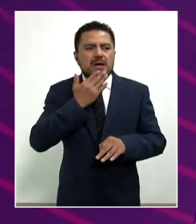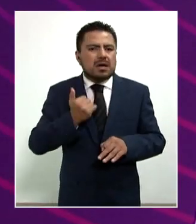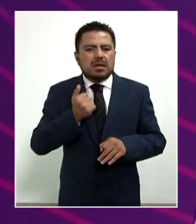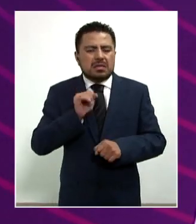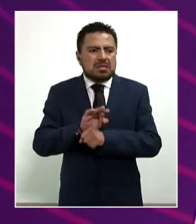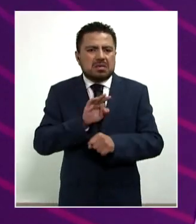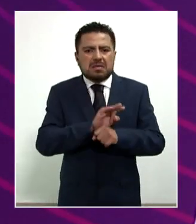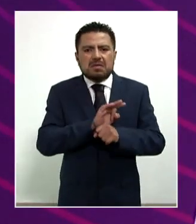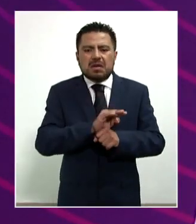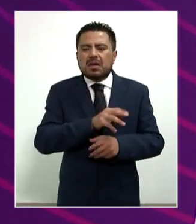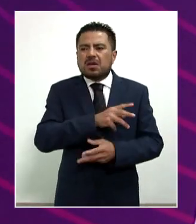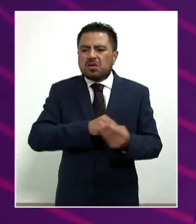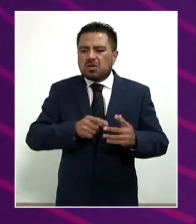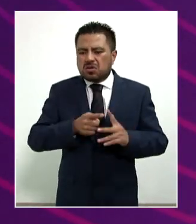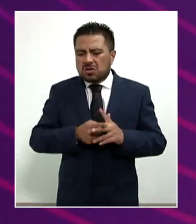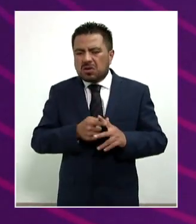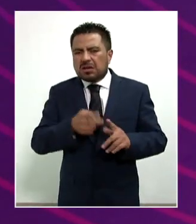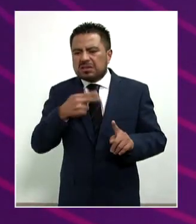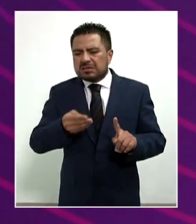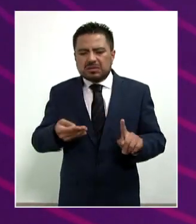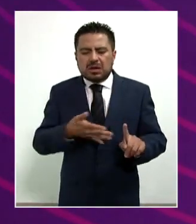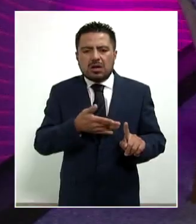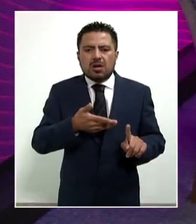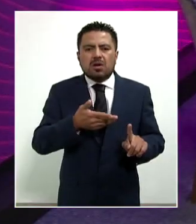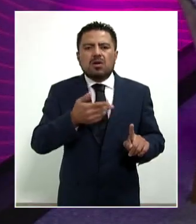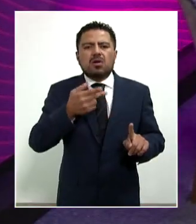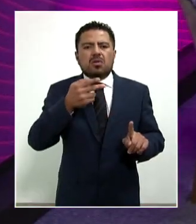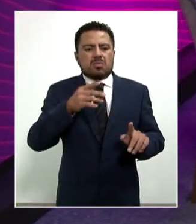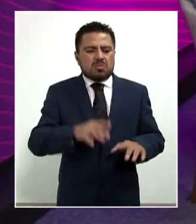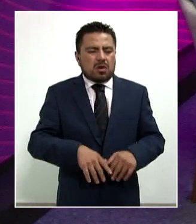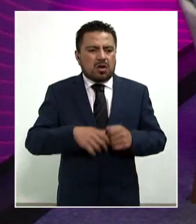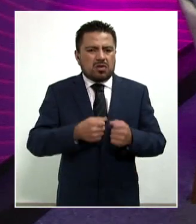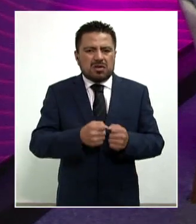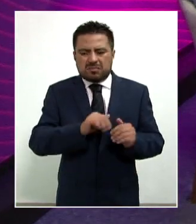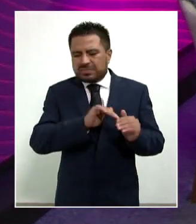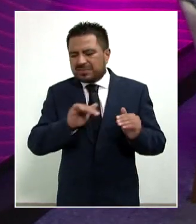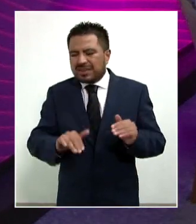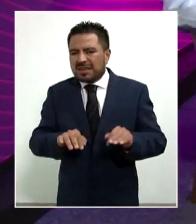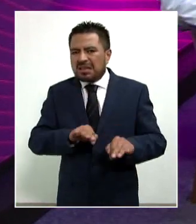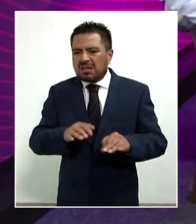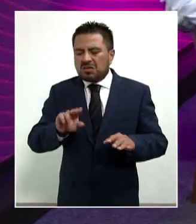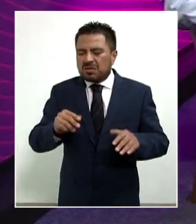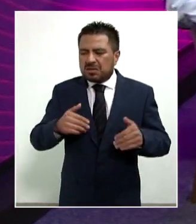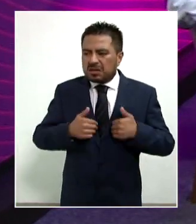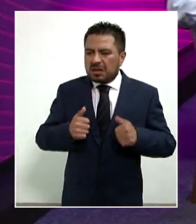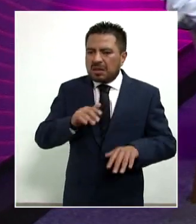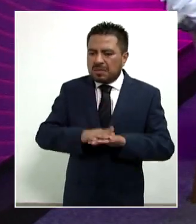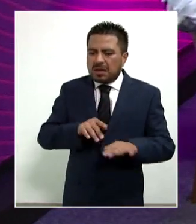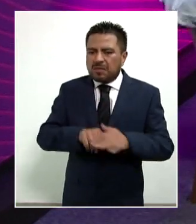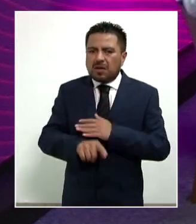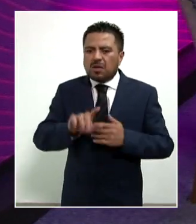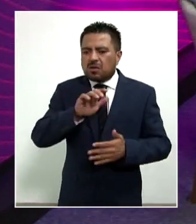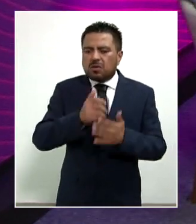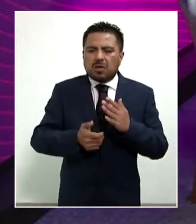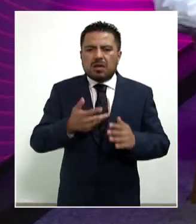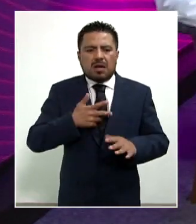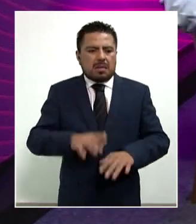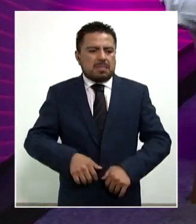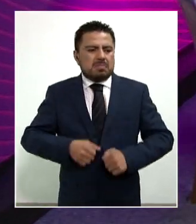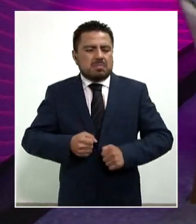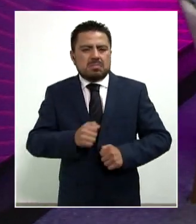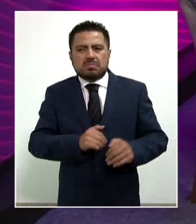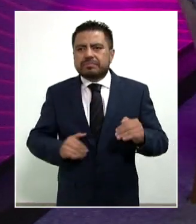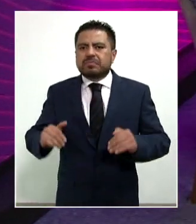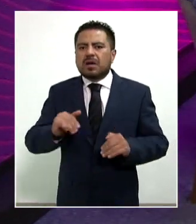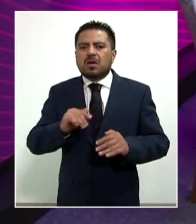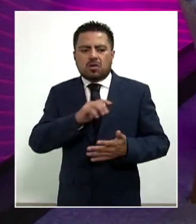ninguna defensa. Los economistas le llaman a eso el poder monopsónico de los empleadores. No se entiende nada, pero en el fondo es que el que contrata tiene todo el poder y quien va a